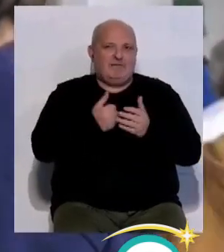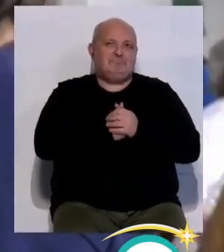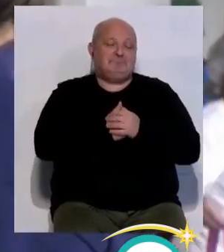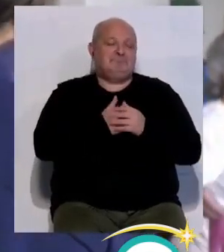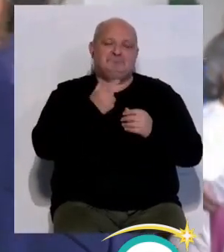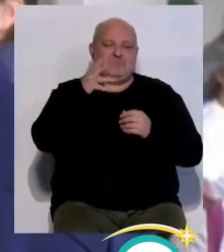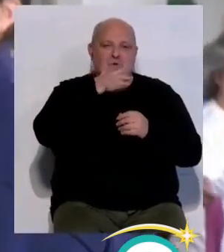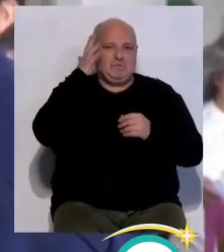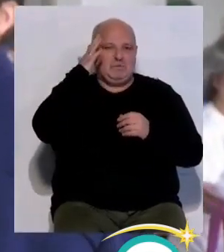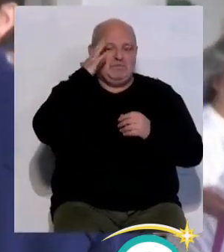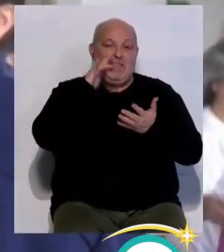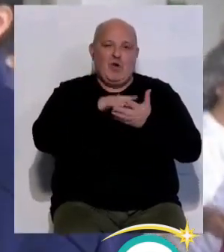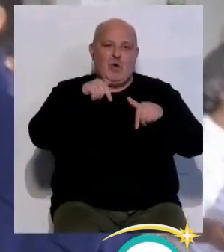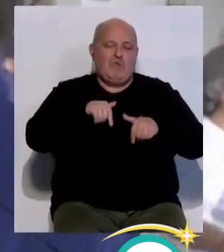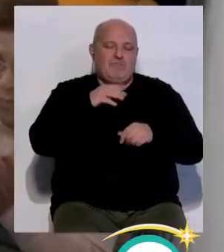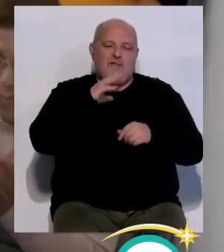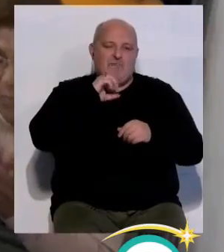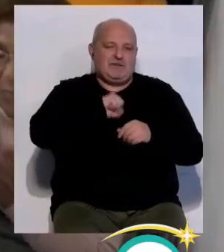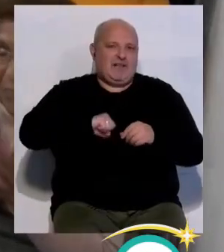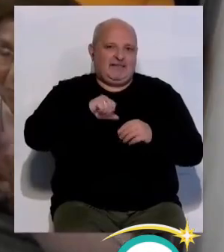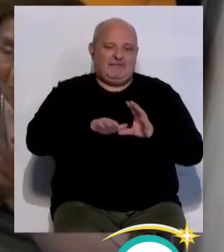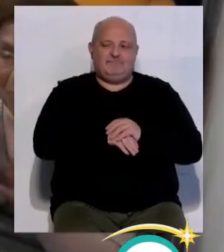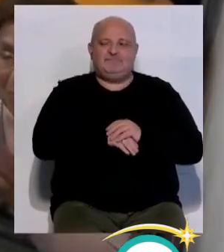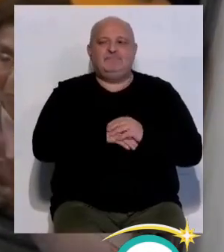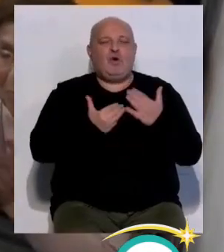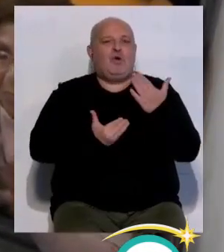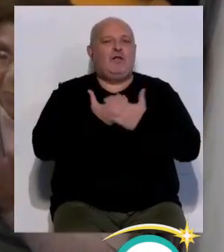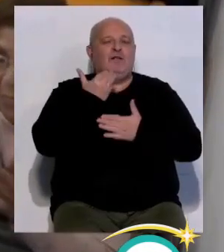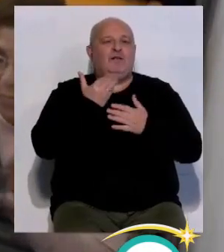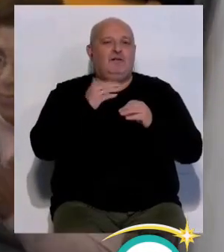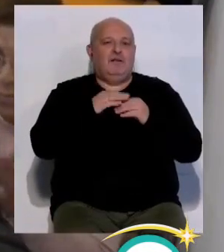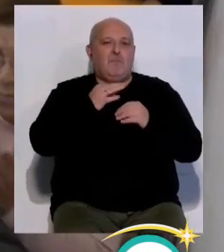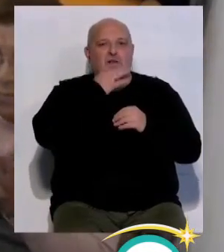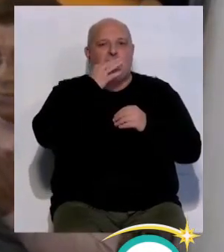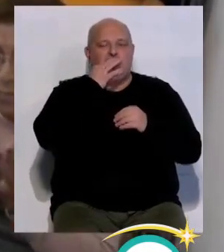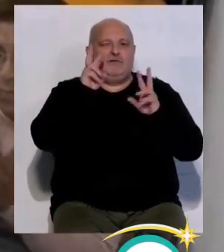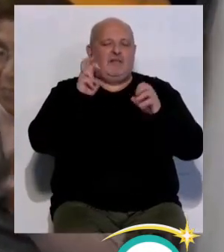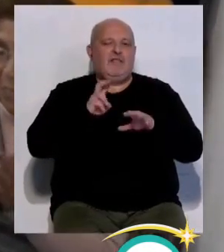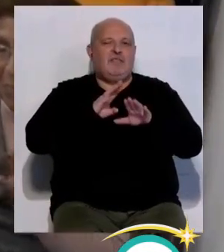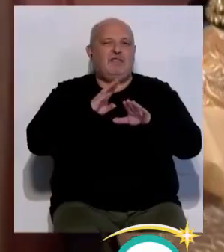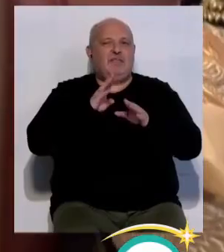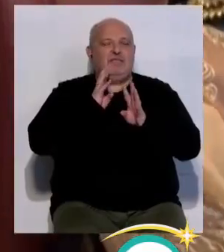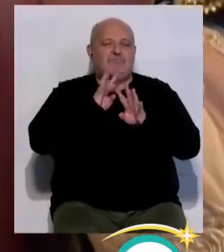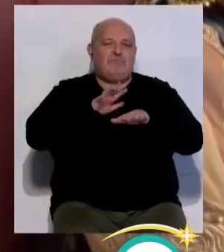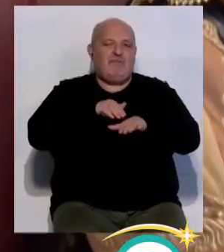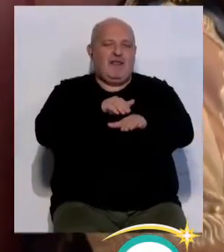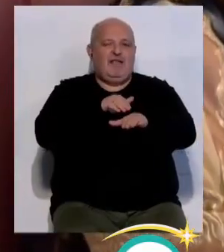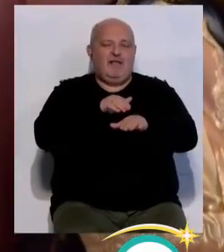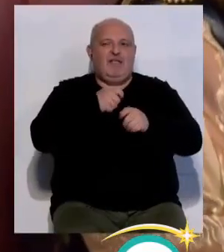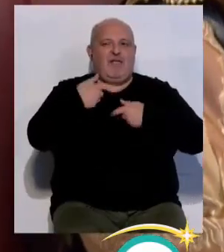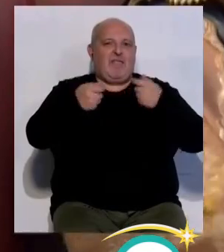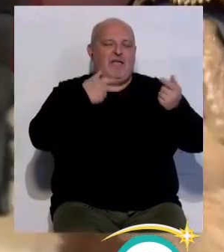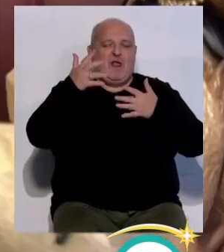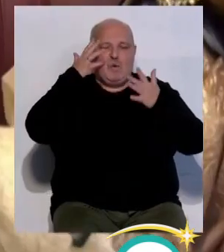de verdad que es muy ilusionante. El día de hoy es impresionante. Una jornada que concluye por la tarde con un desfile en el que sus majestades